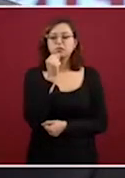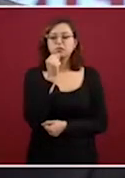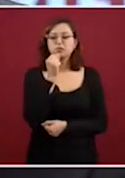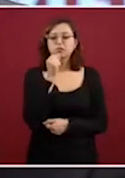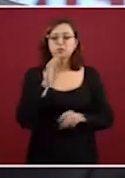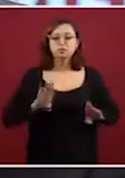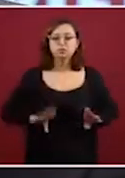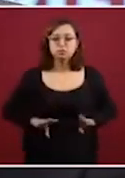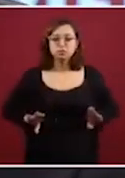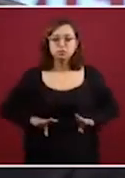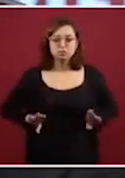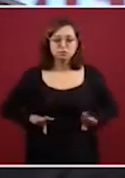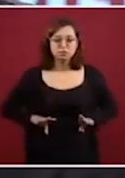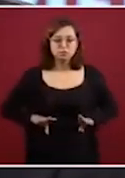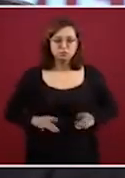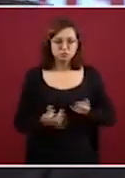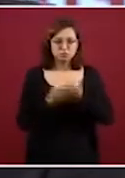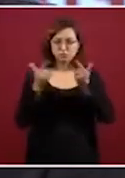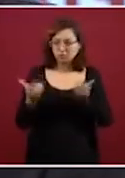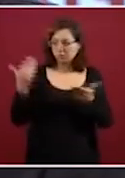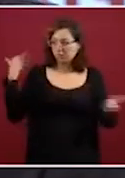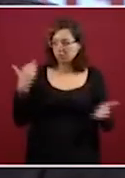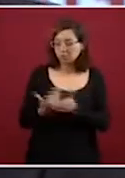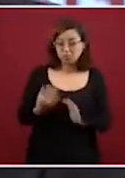un buen historial,